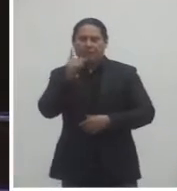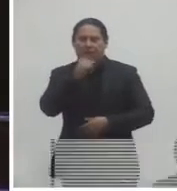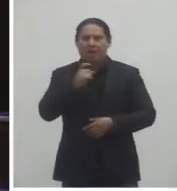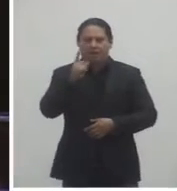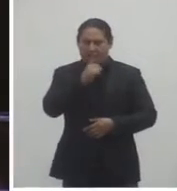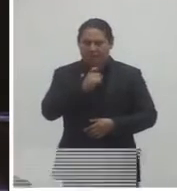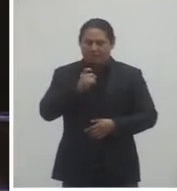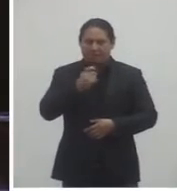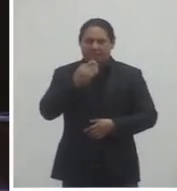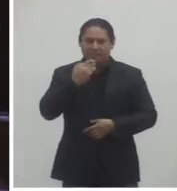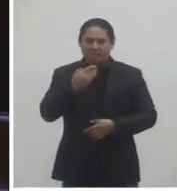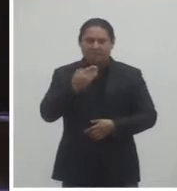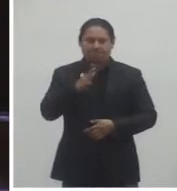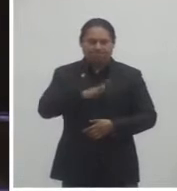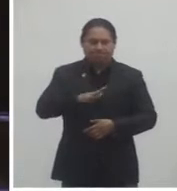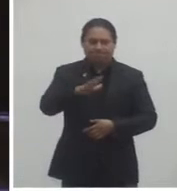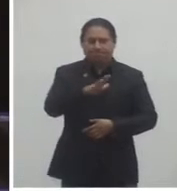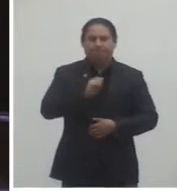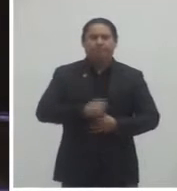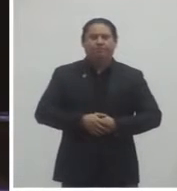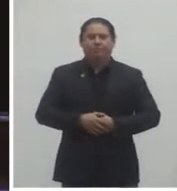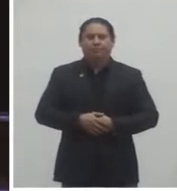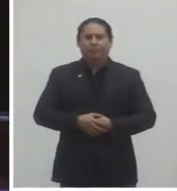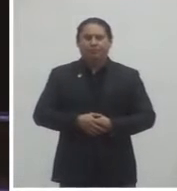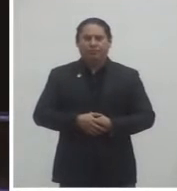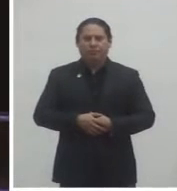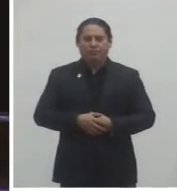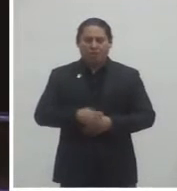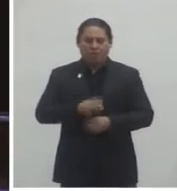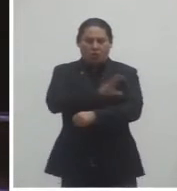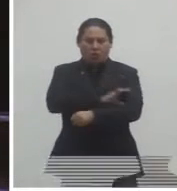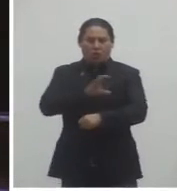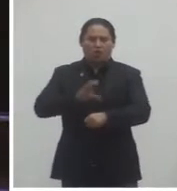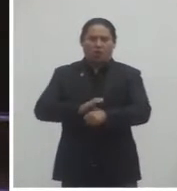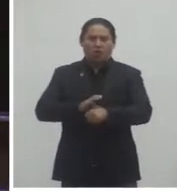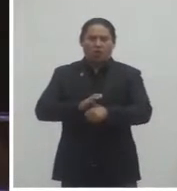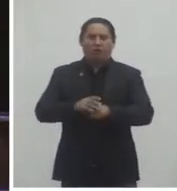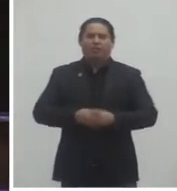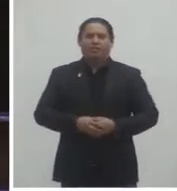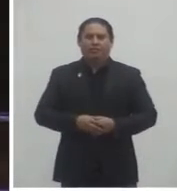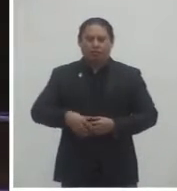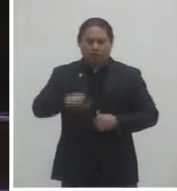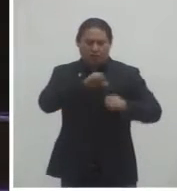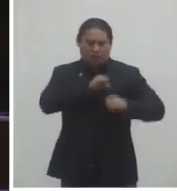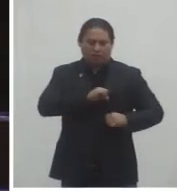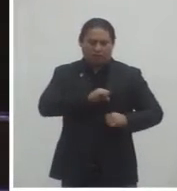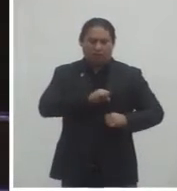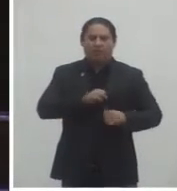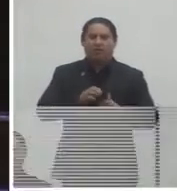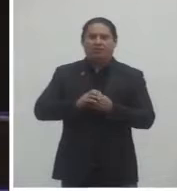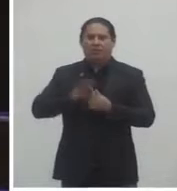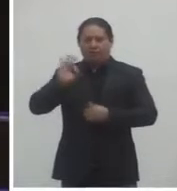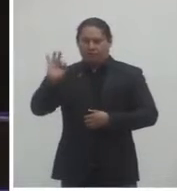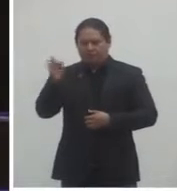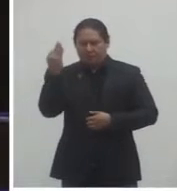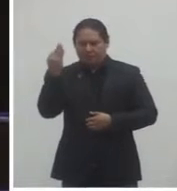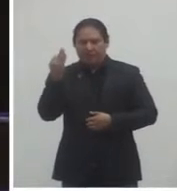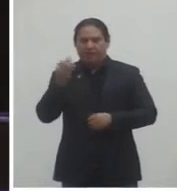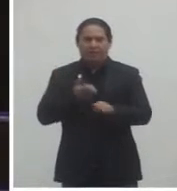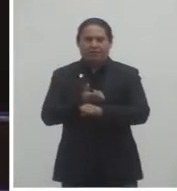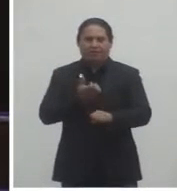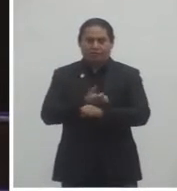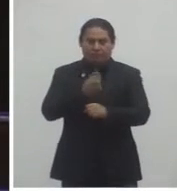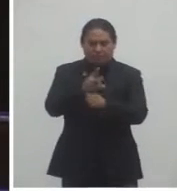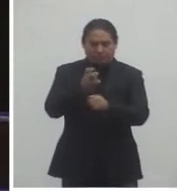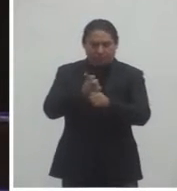el Bienestar, en coordinación con las autoridades federales y estatales que, conforme a derecho, deban participar, y se